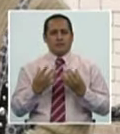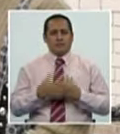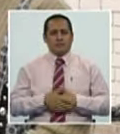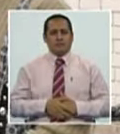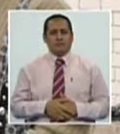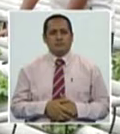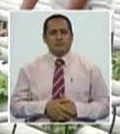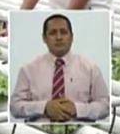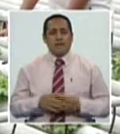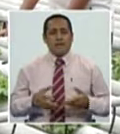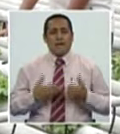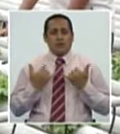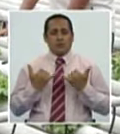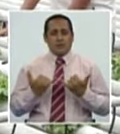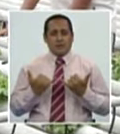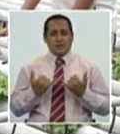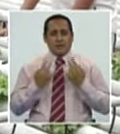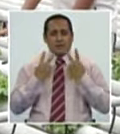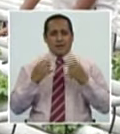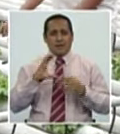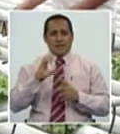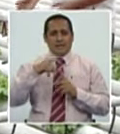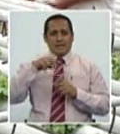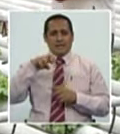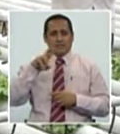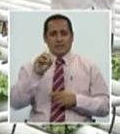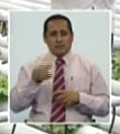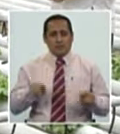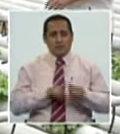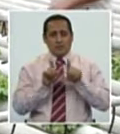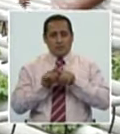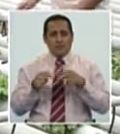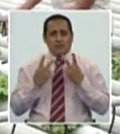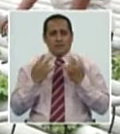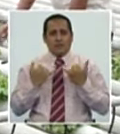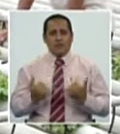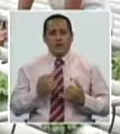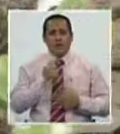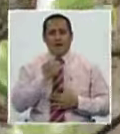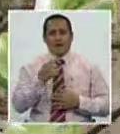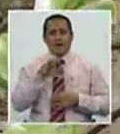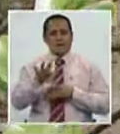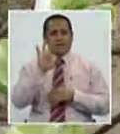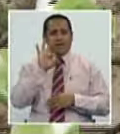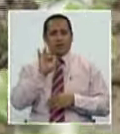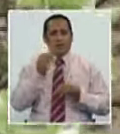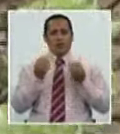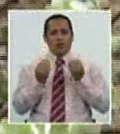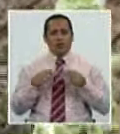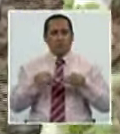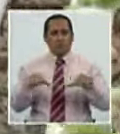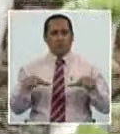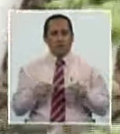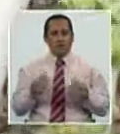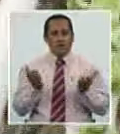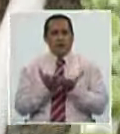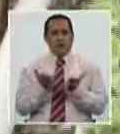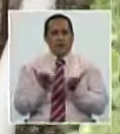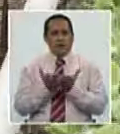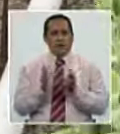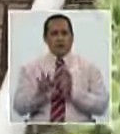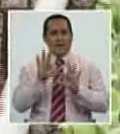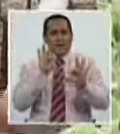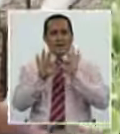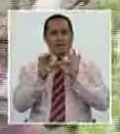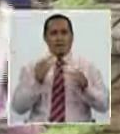bueno, favorable. Actualmente, el CEDPRO Alcides Salomón Zorrilla ha sido seleccionado como institución